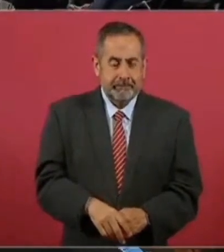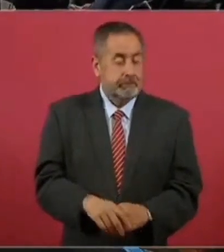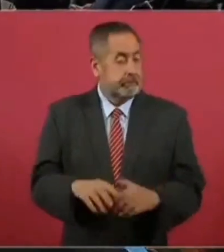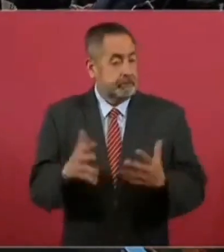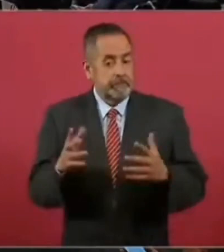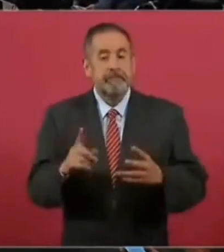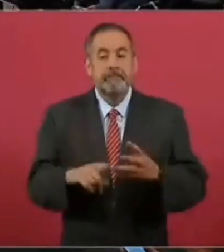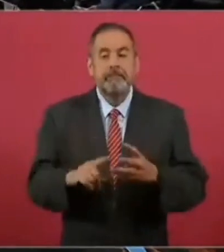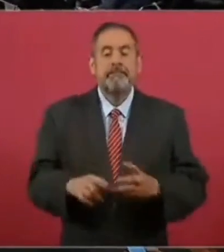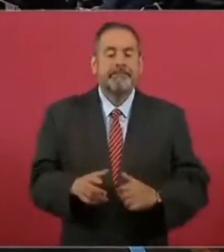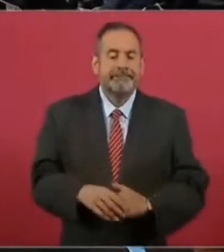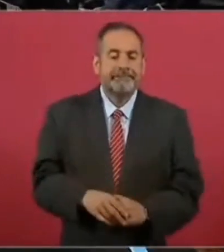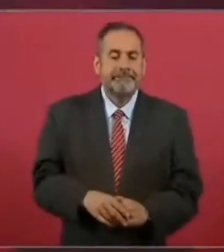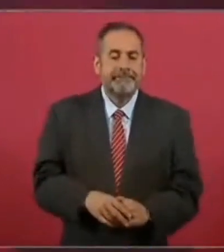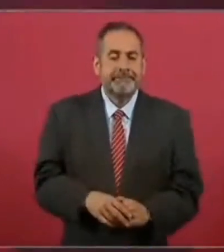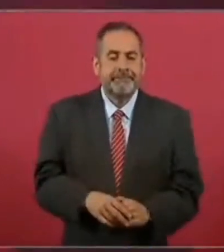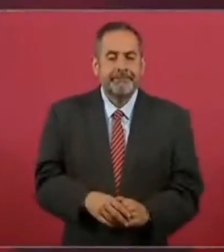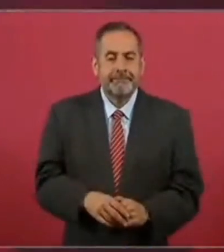Entonces,